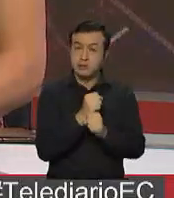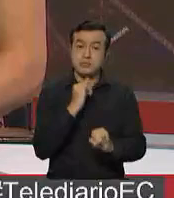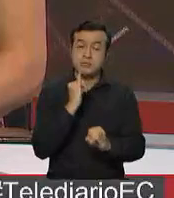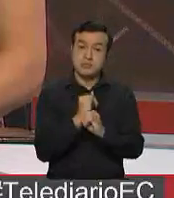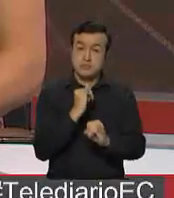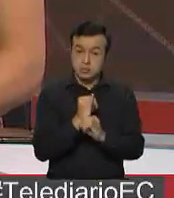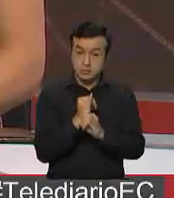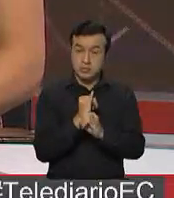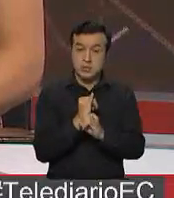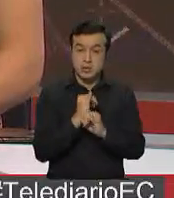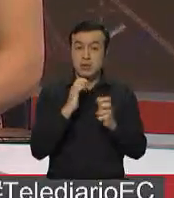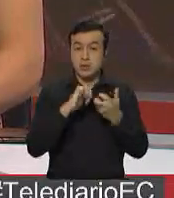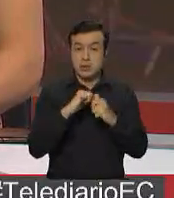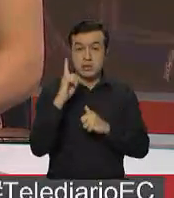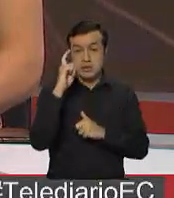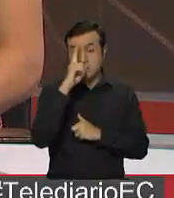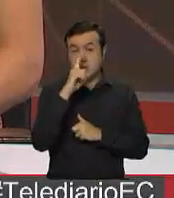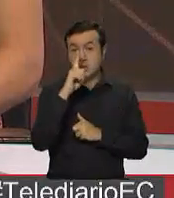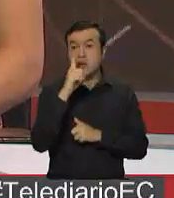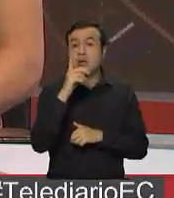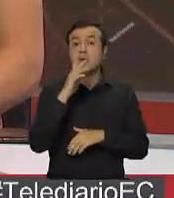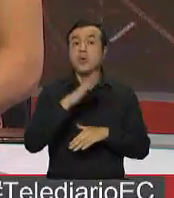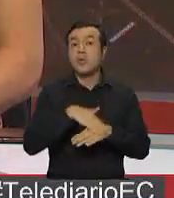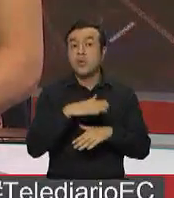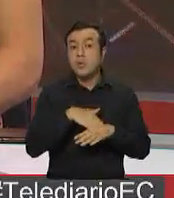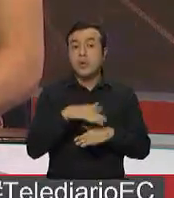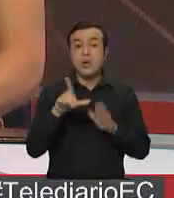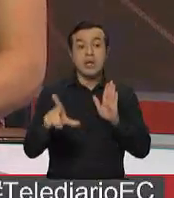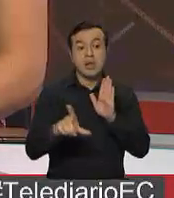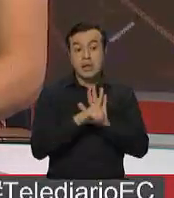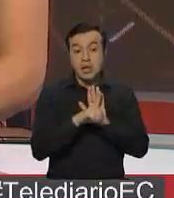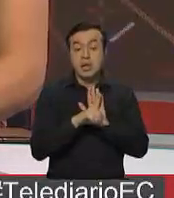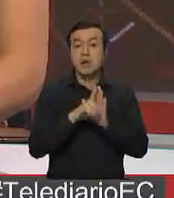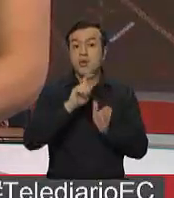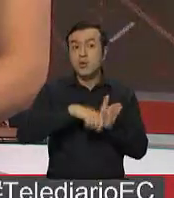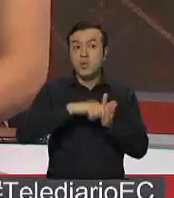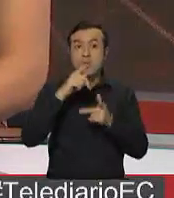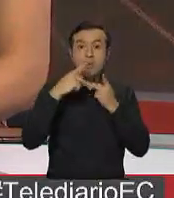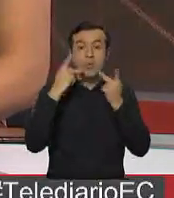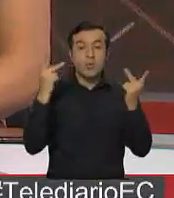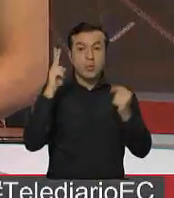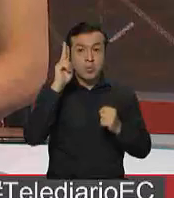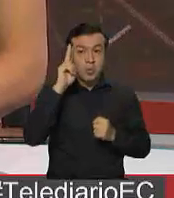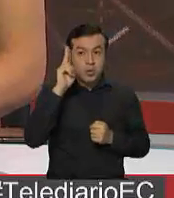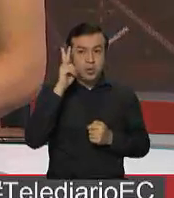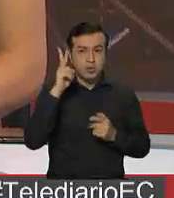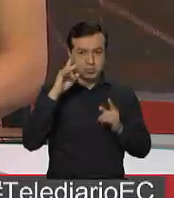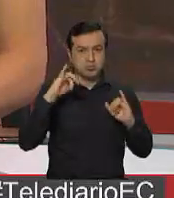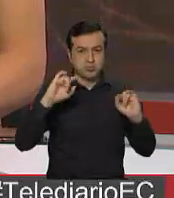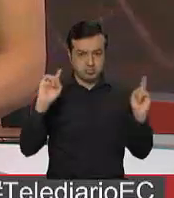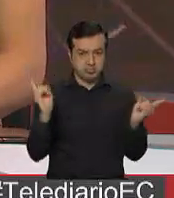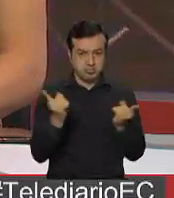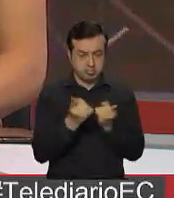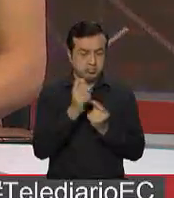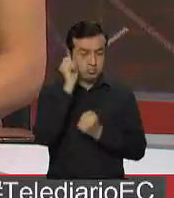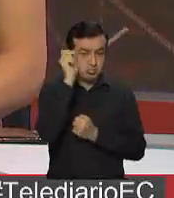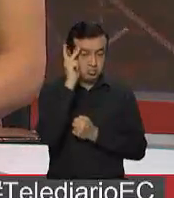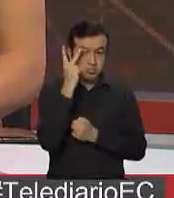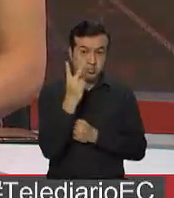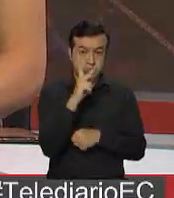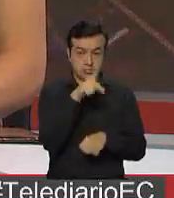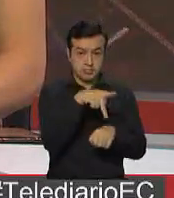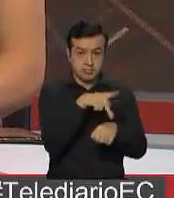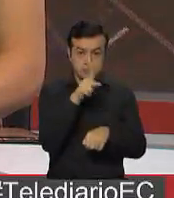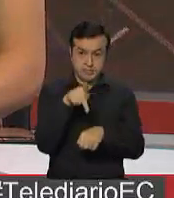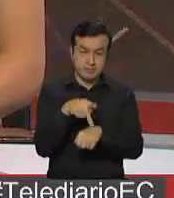se vio afectado por una modificación de la estructura legal y el sistema de contratación pública. Resumimos enseguida los criterios de dos